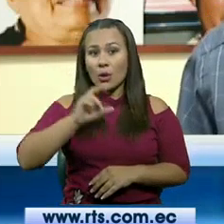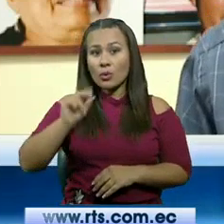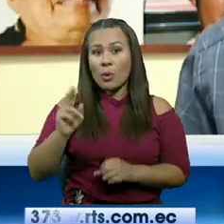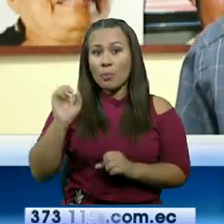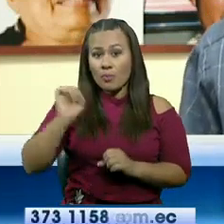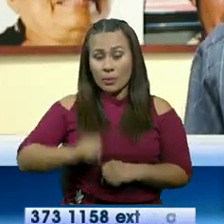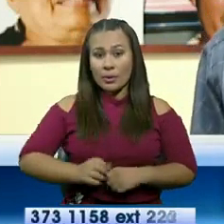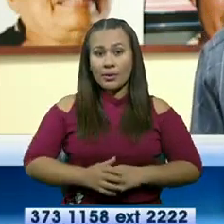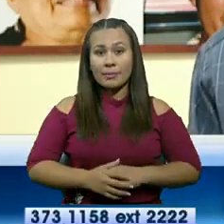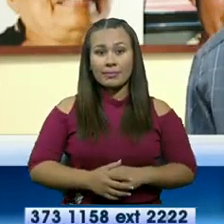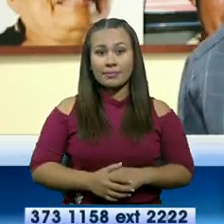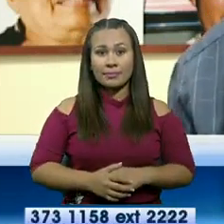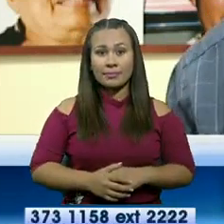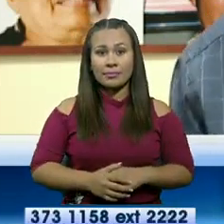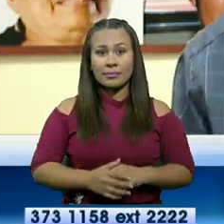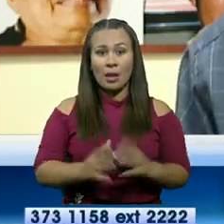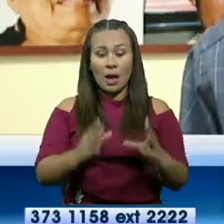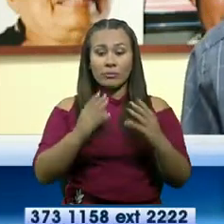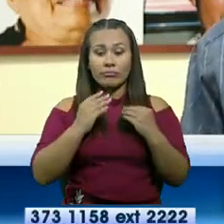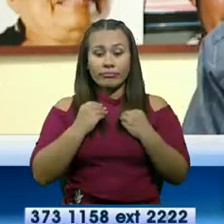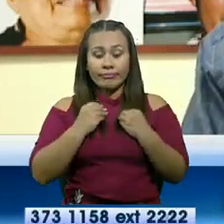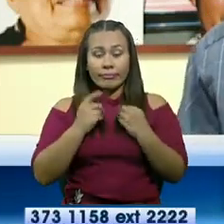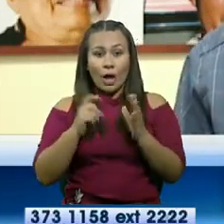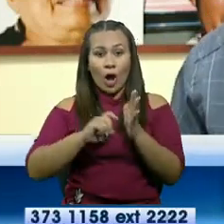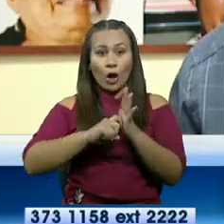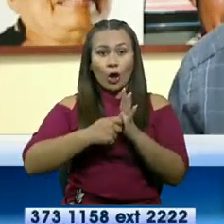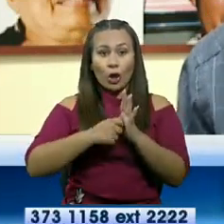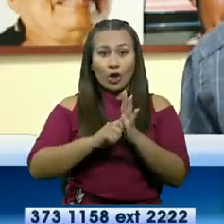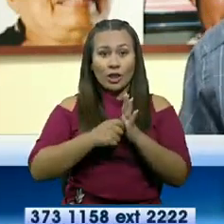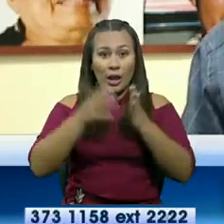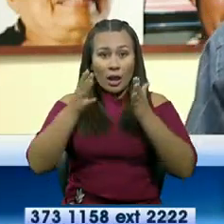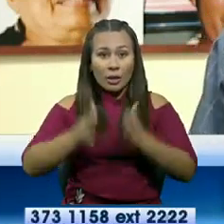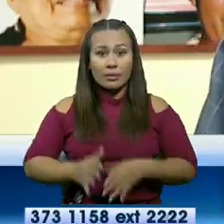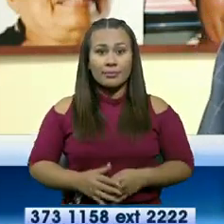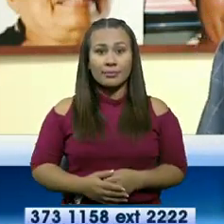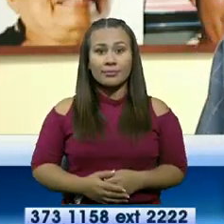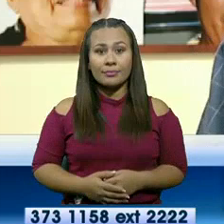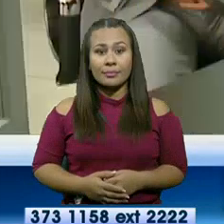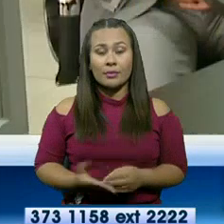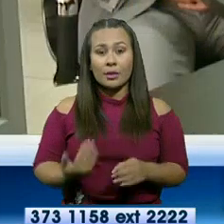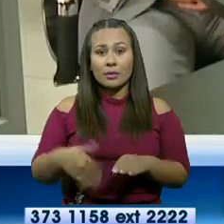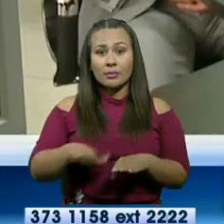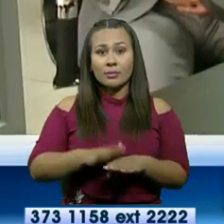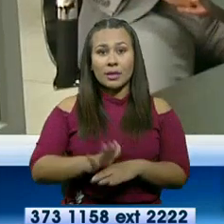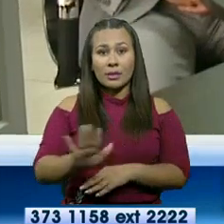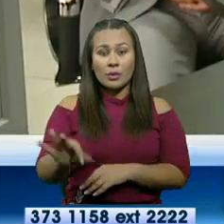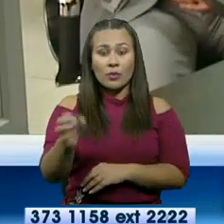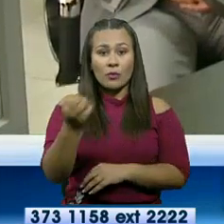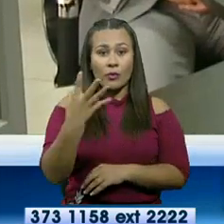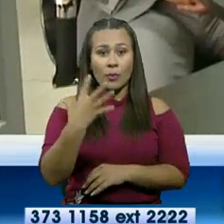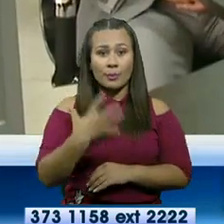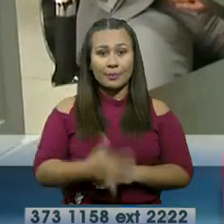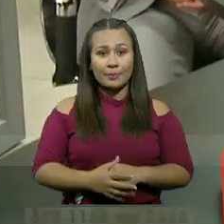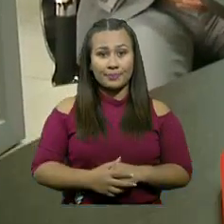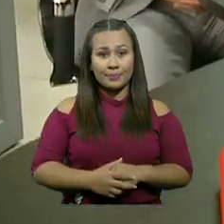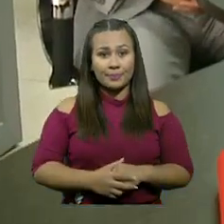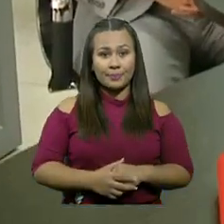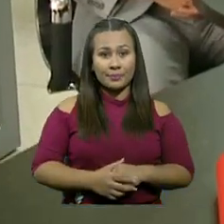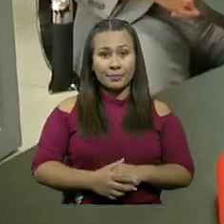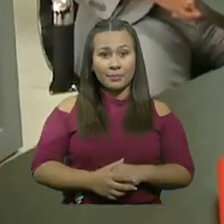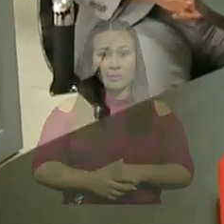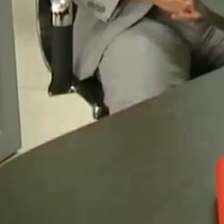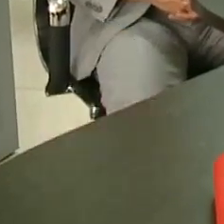por ejemplo, asumir competencias de la Contraloría que tendrían que ver con toda la parte administrativa. Informó Héctor